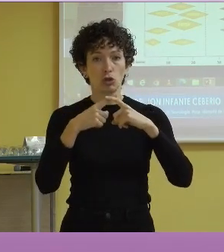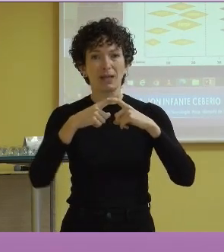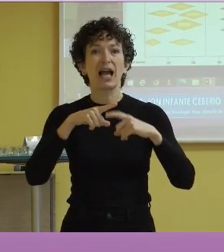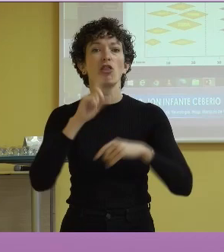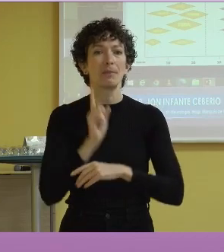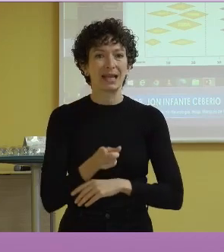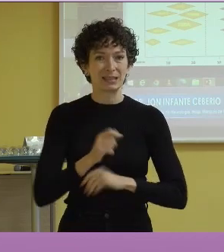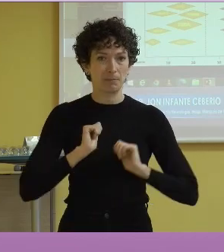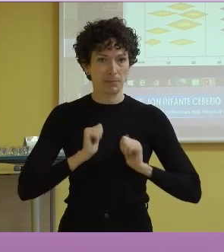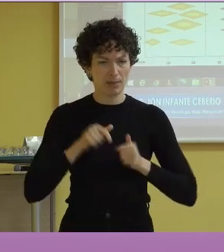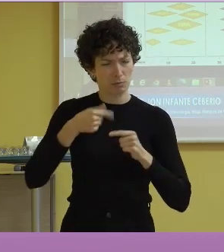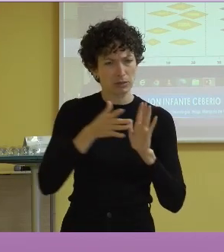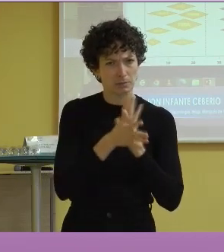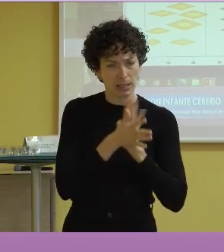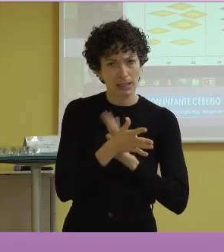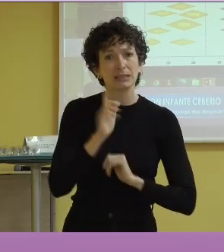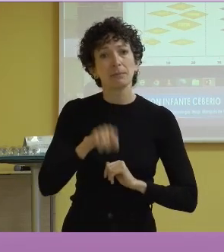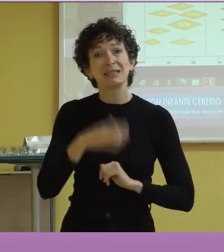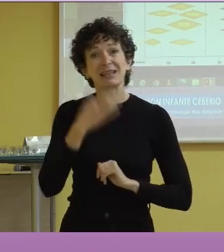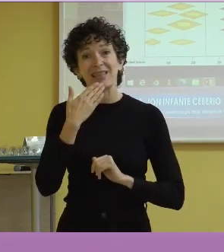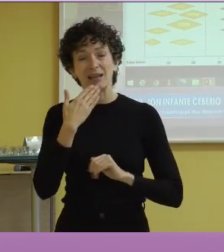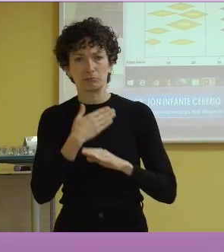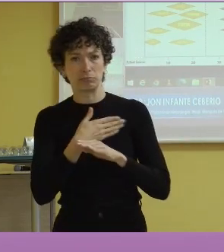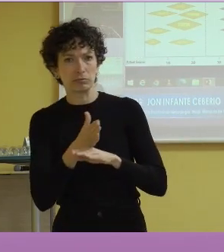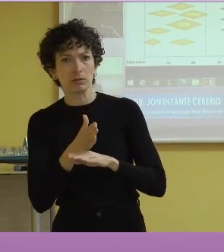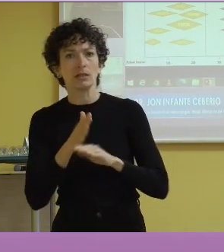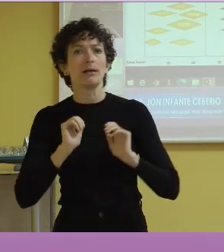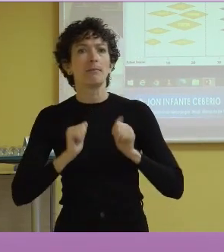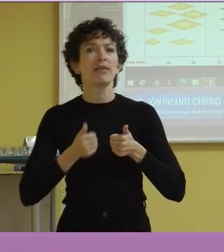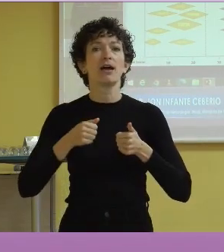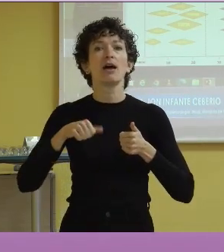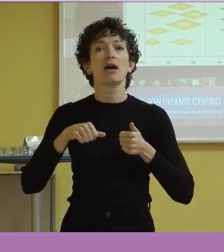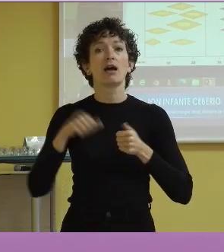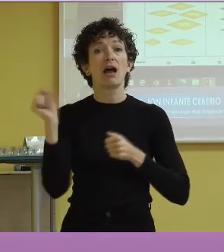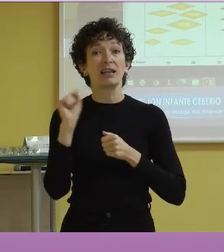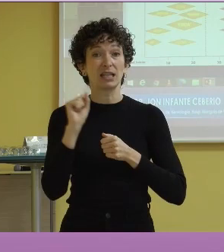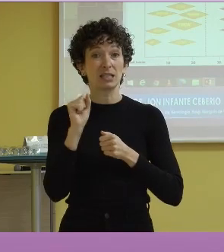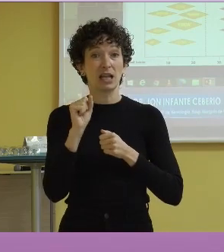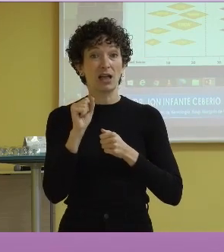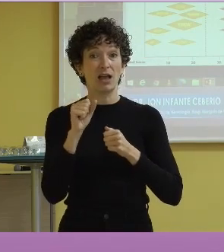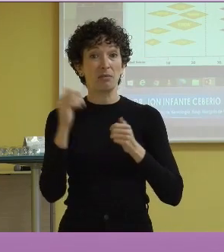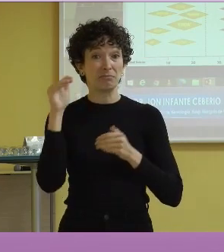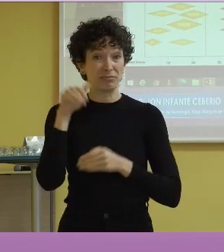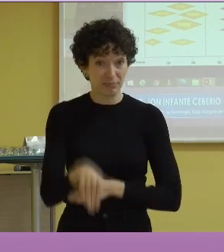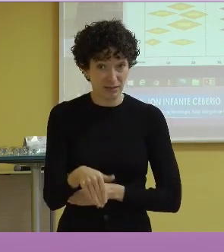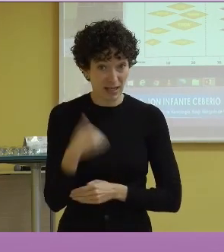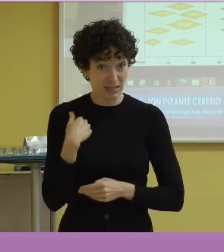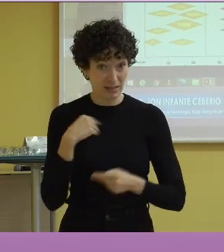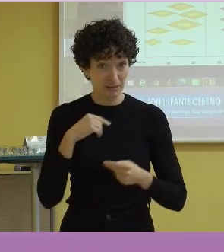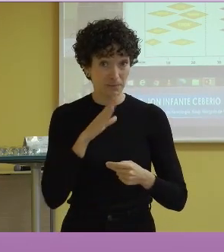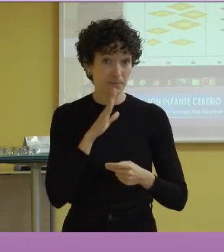comentaremos luego, y también a edades tardías aparecen esas dos ataxias degenerativas que dijimos que no eran genéticas, la